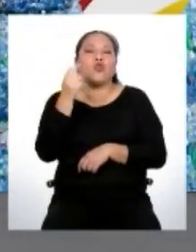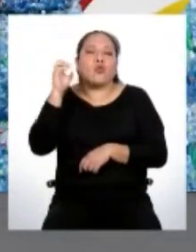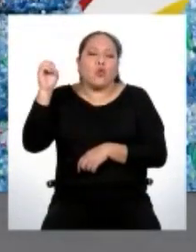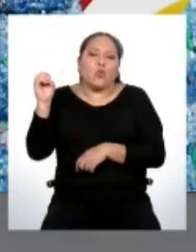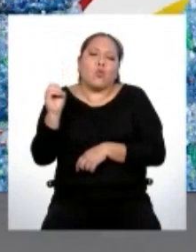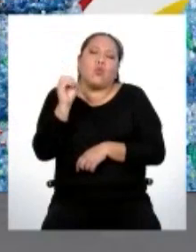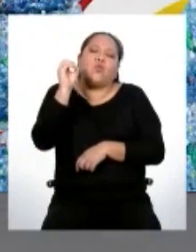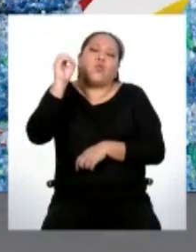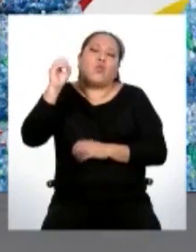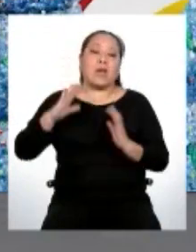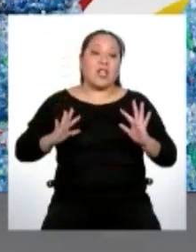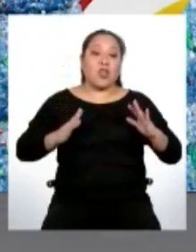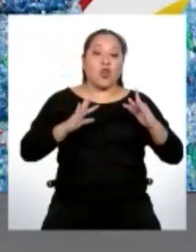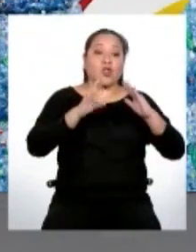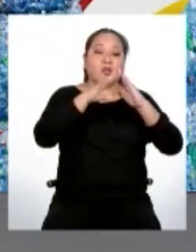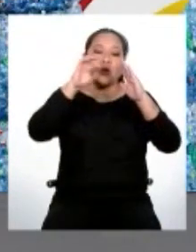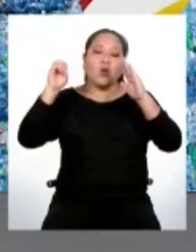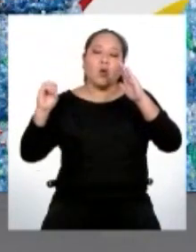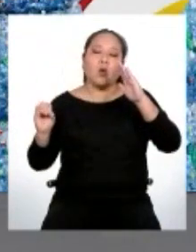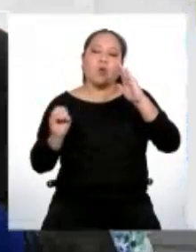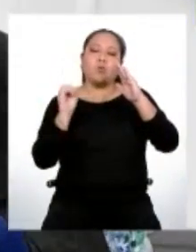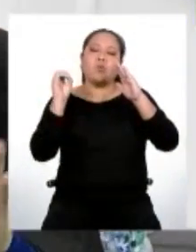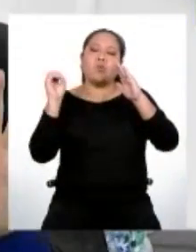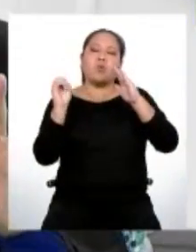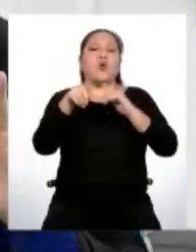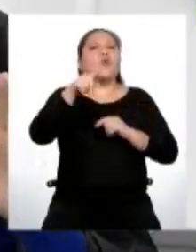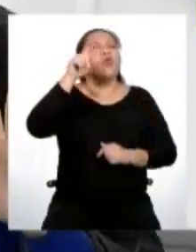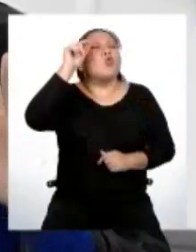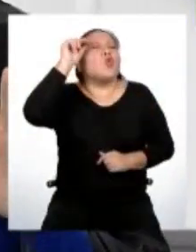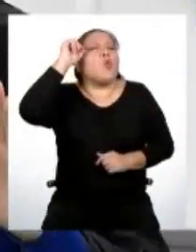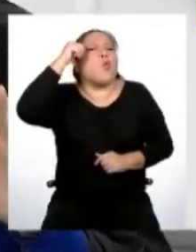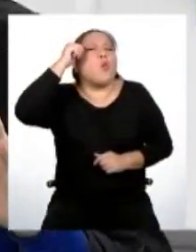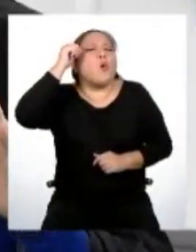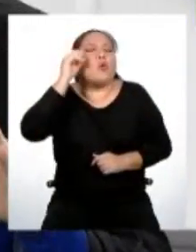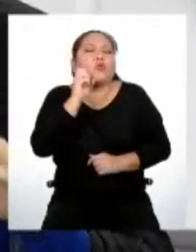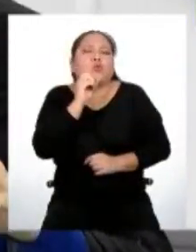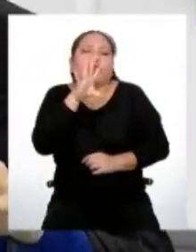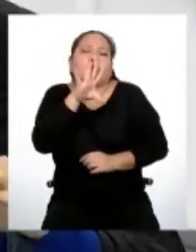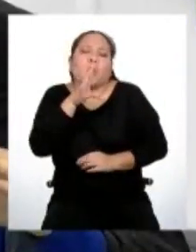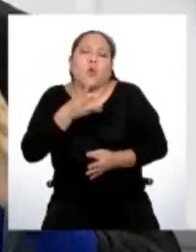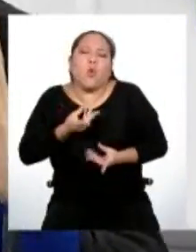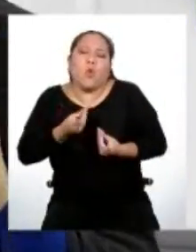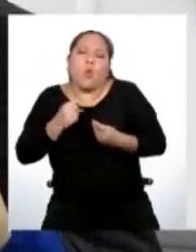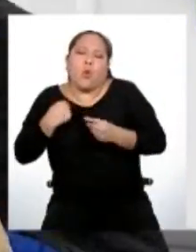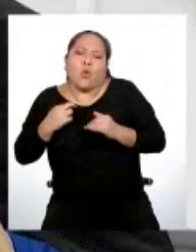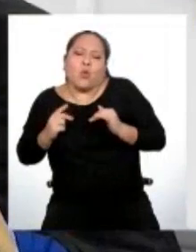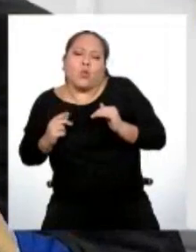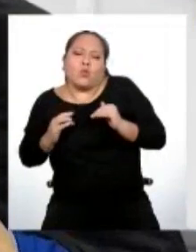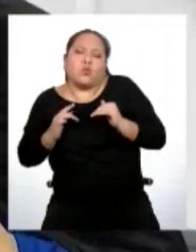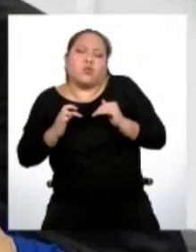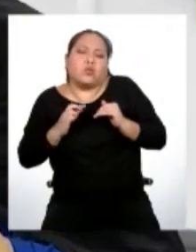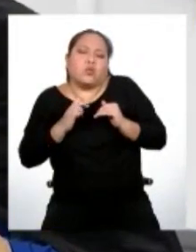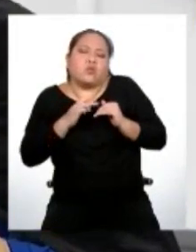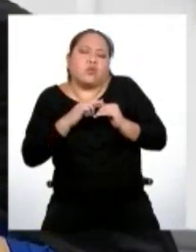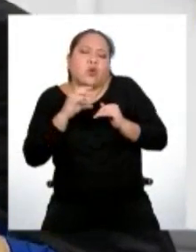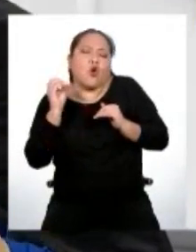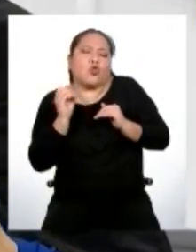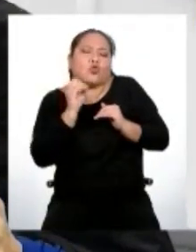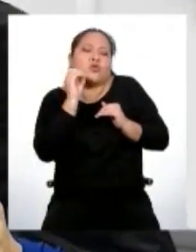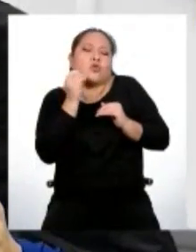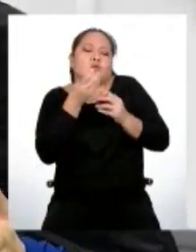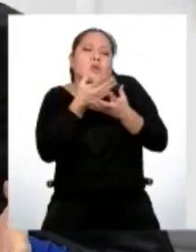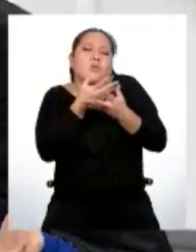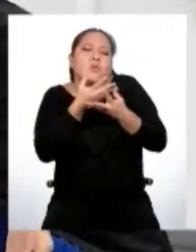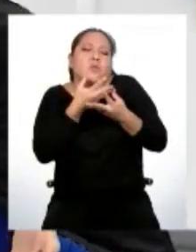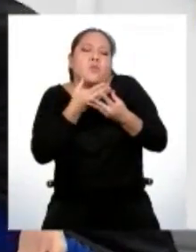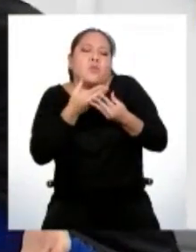¿Se acuerdan de eso que dicen que cuando uno sube a la montaña se pierde oxígeno?